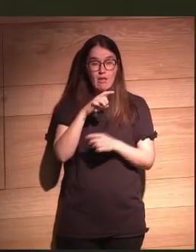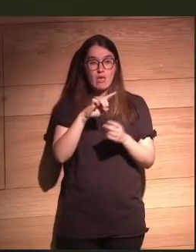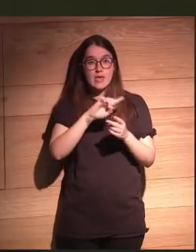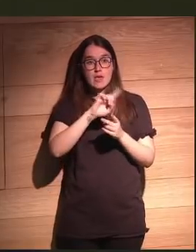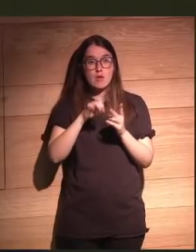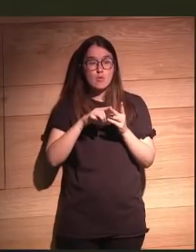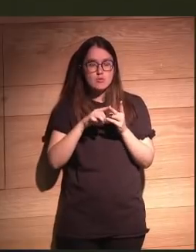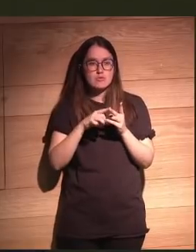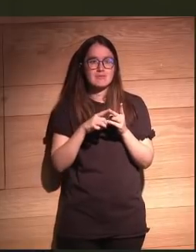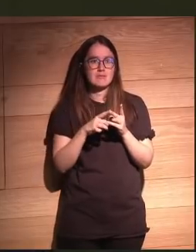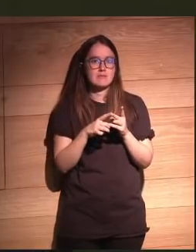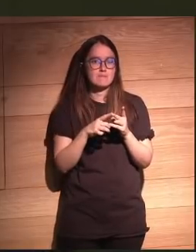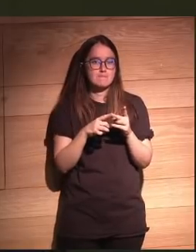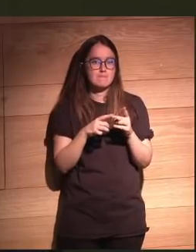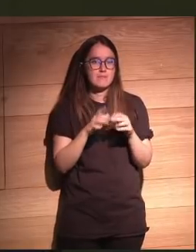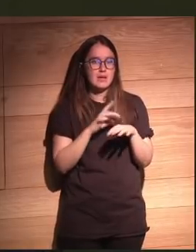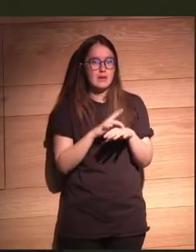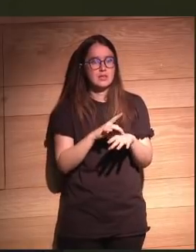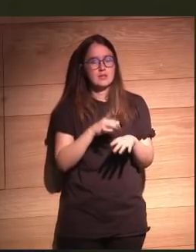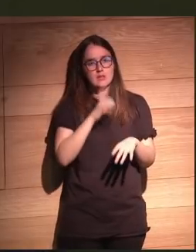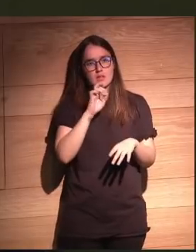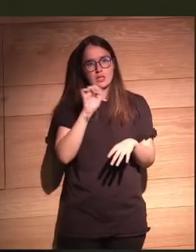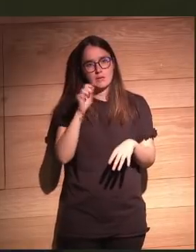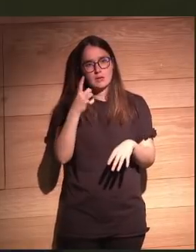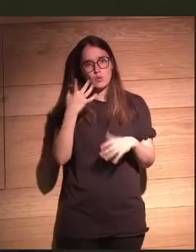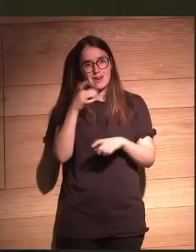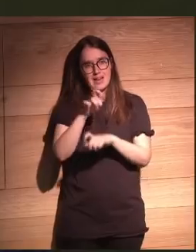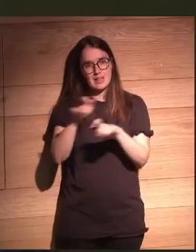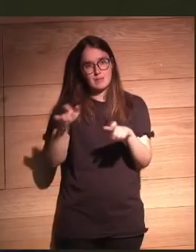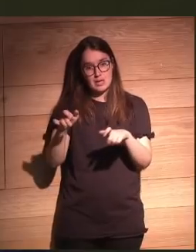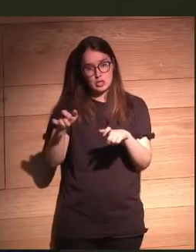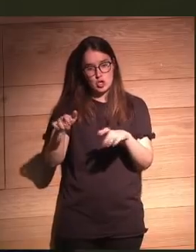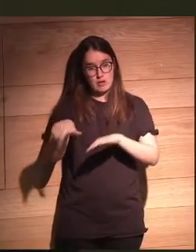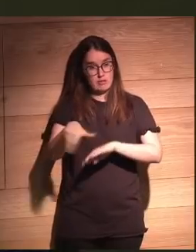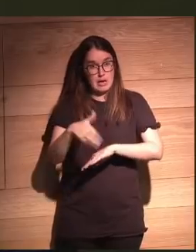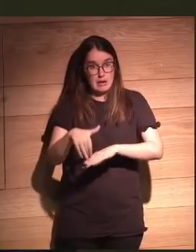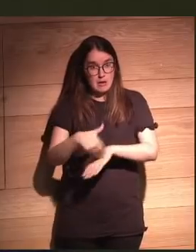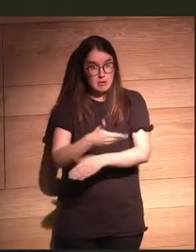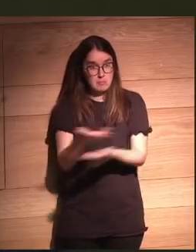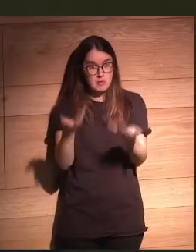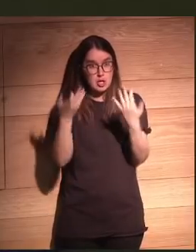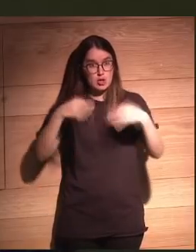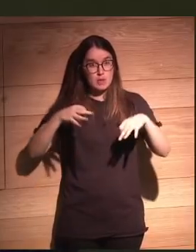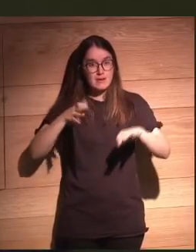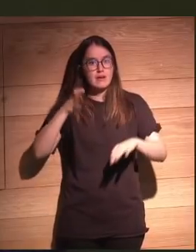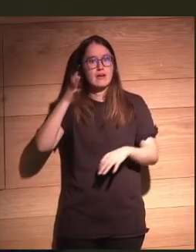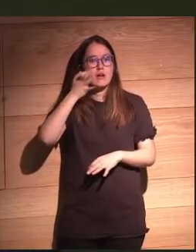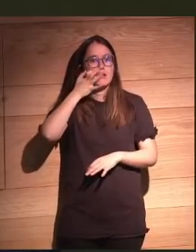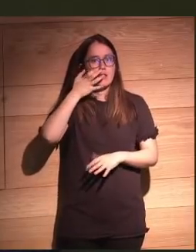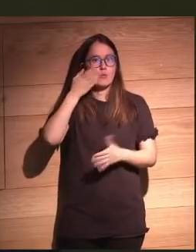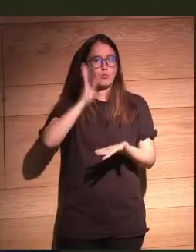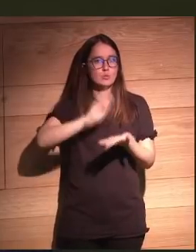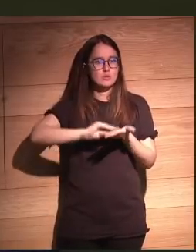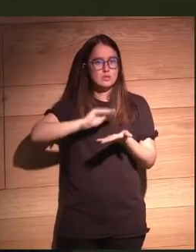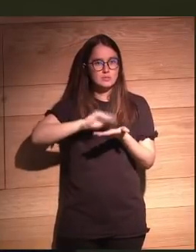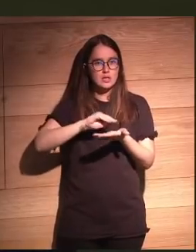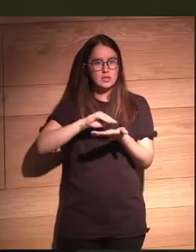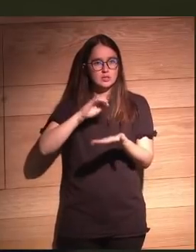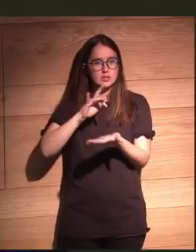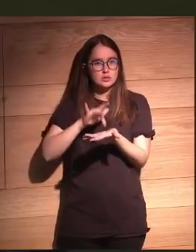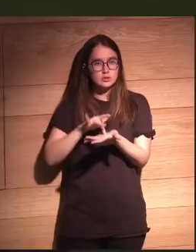agente mucho más complejo de combatir, que es el ciudadano de a pie, que en realidad en muchos casos